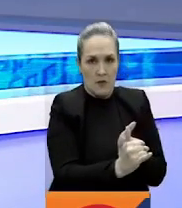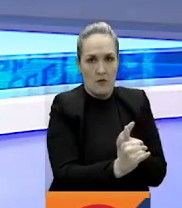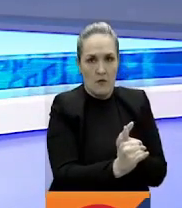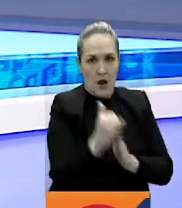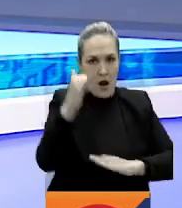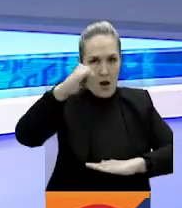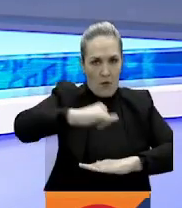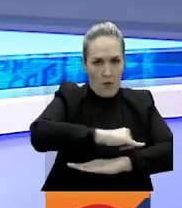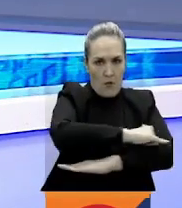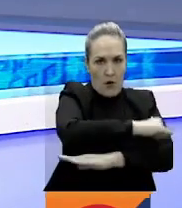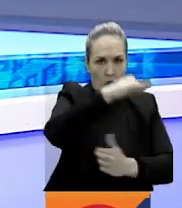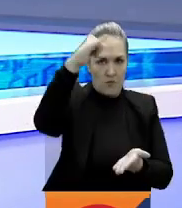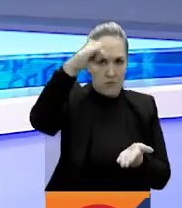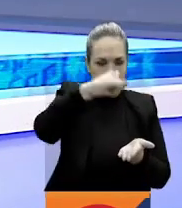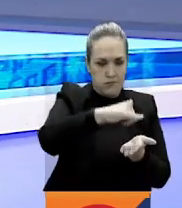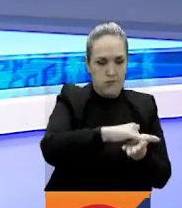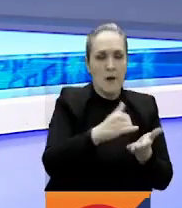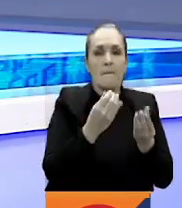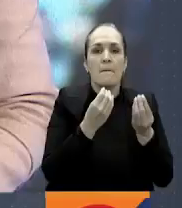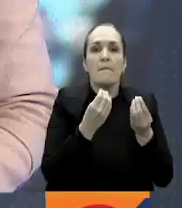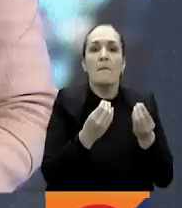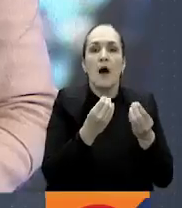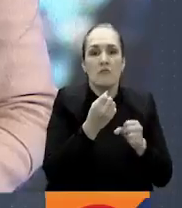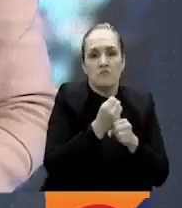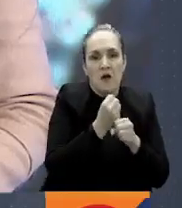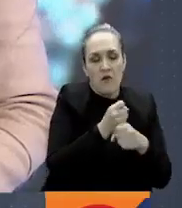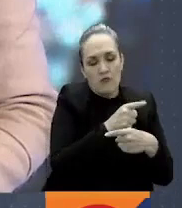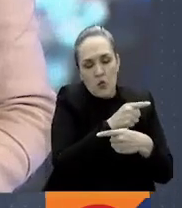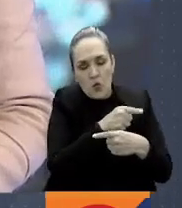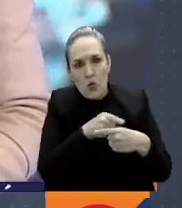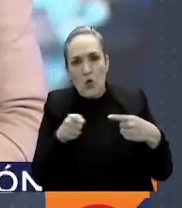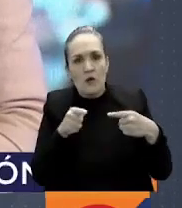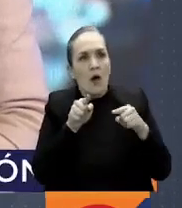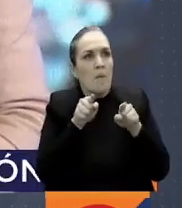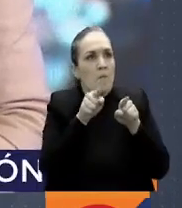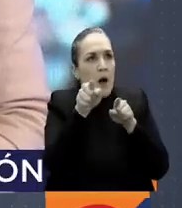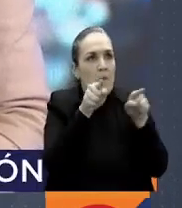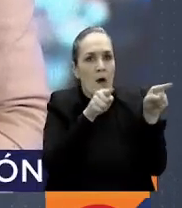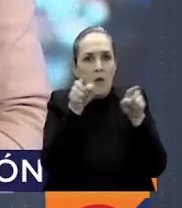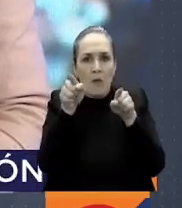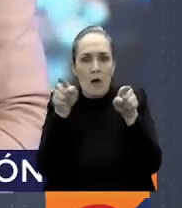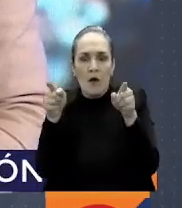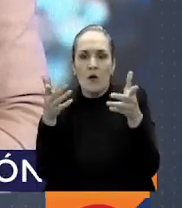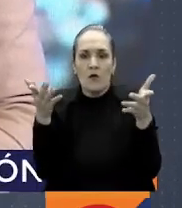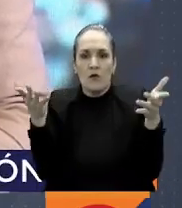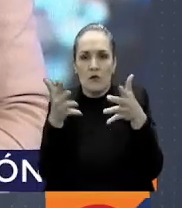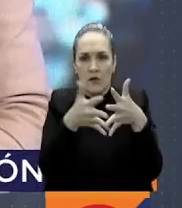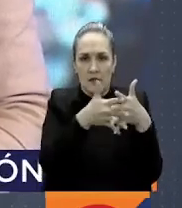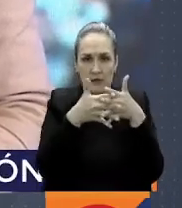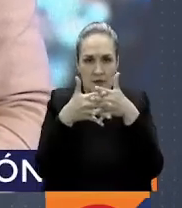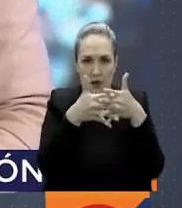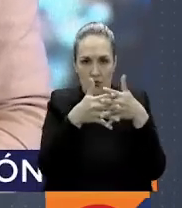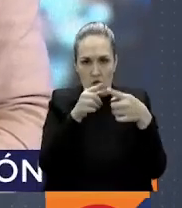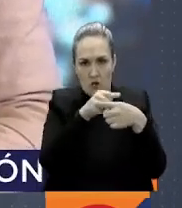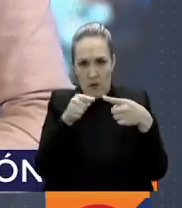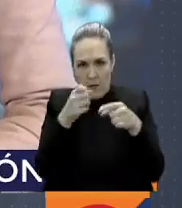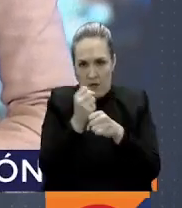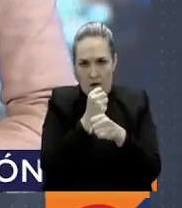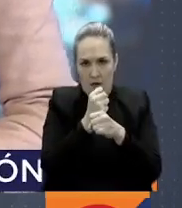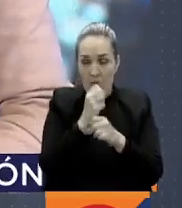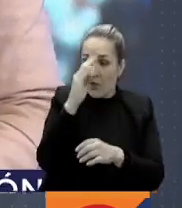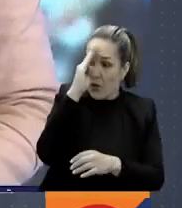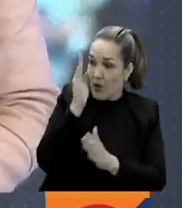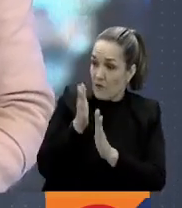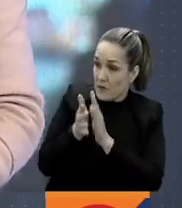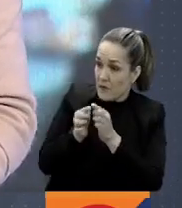en Estados Unidos durante una semana. Saludamos a esta hora a nuestra compañera Luisa Barberi, que tiene todos los detalles. Luisa, adelante. Damaris y